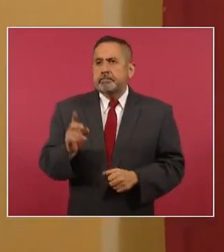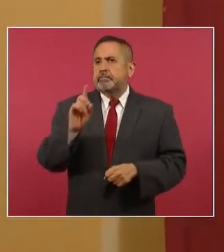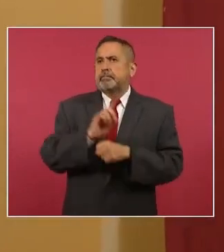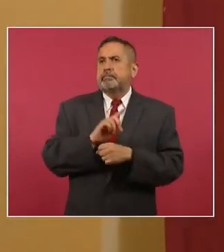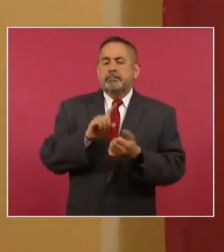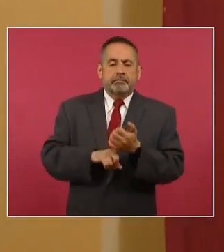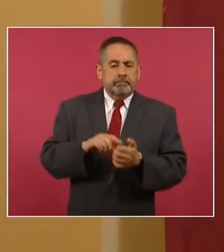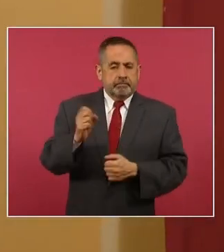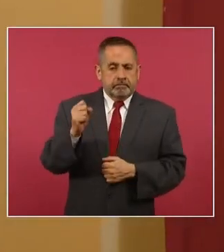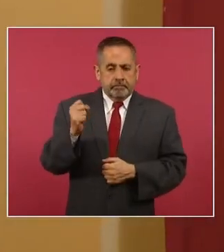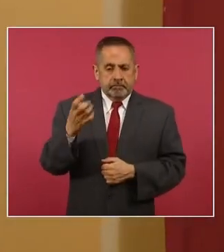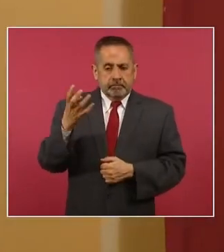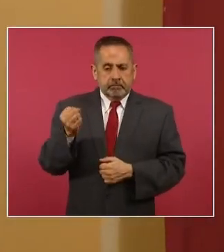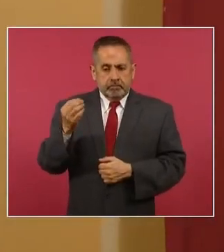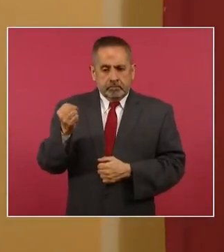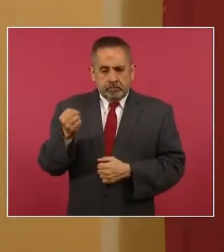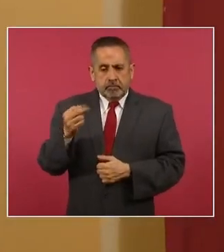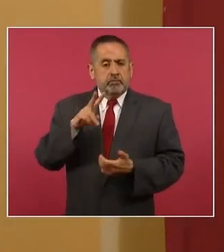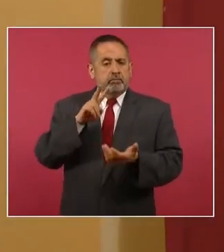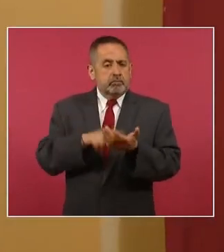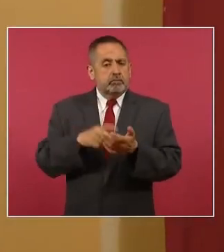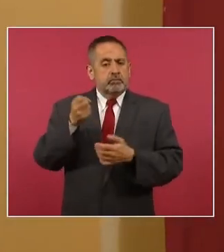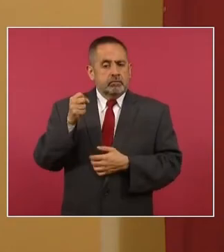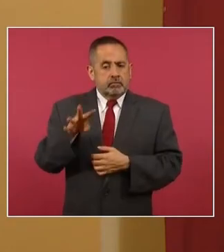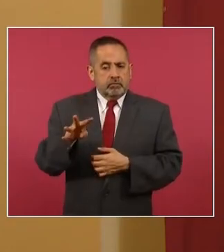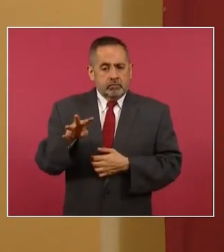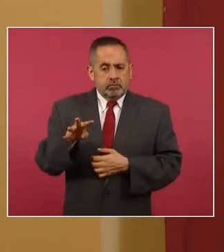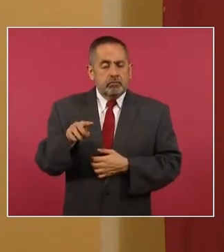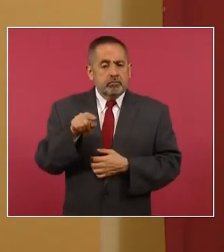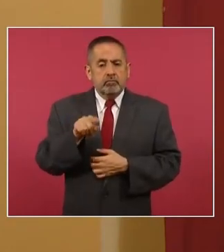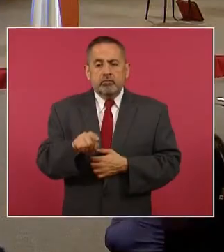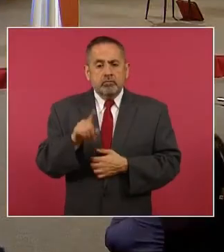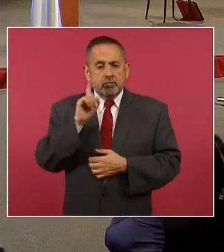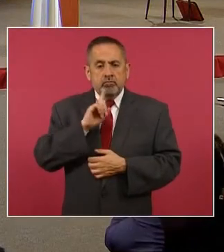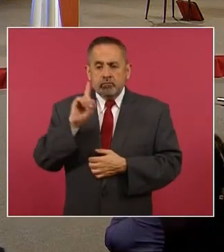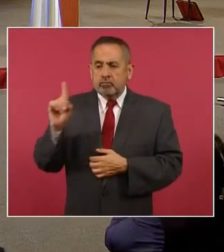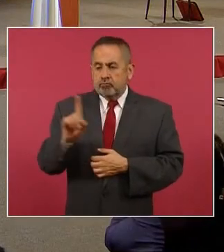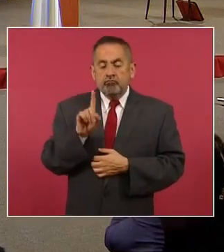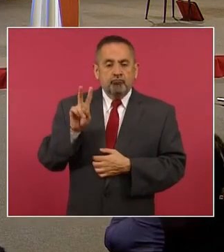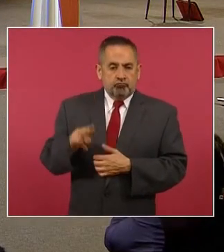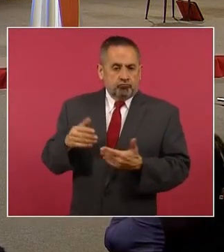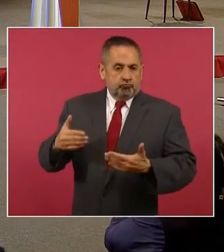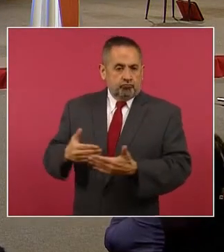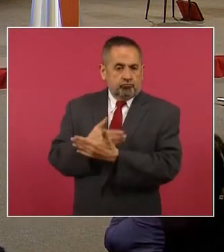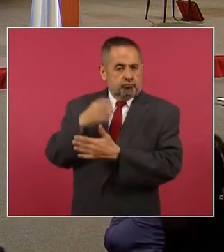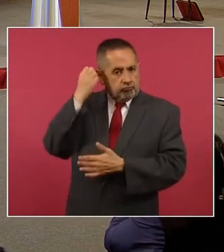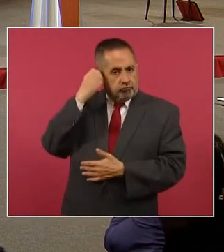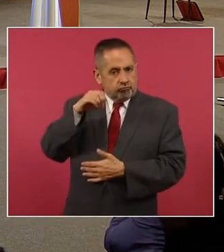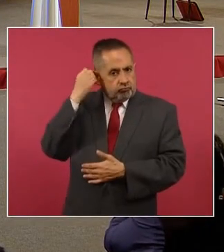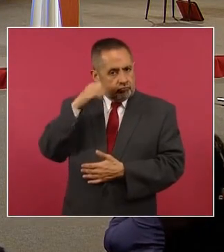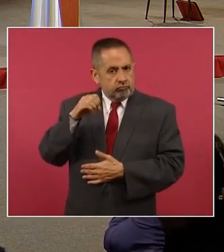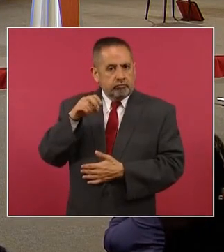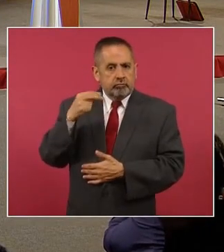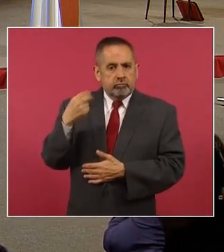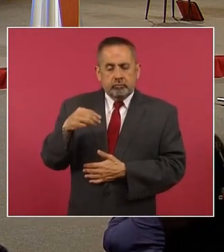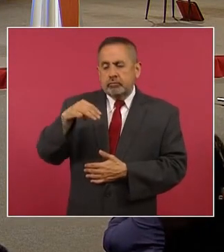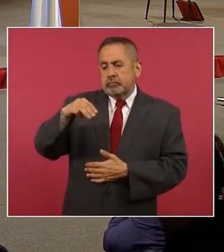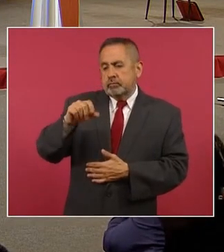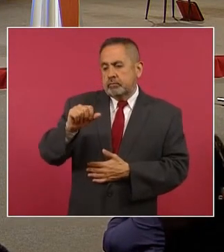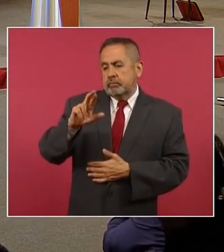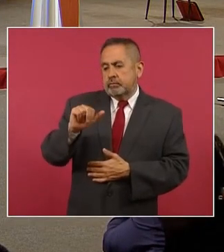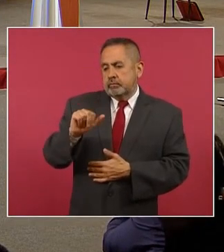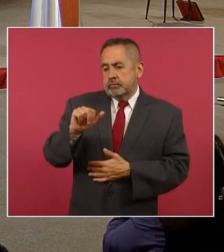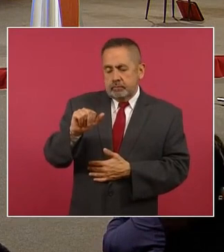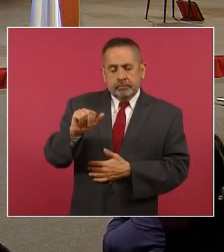9 de septiembre de 2019, la saxofonista oaxaqueña María Elena Ríos fue víctima de